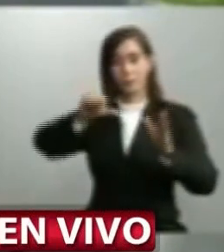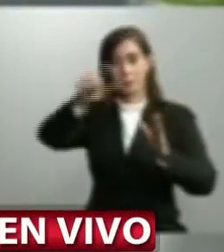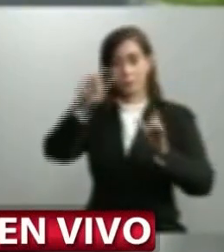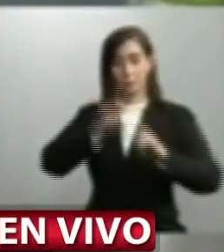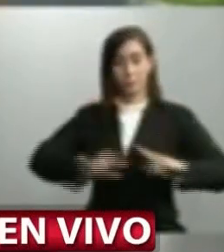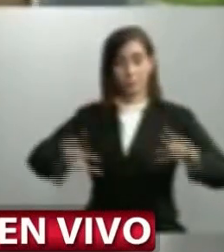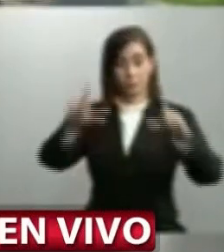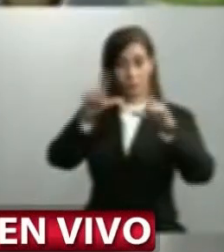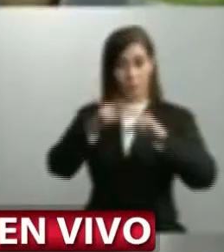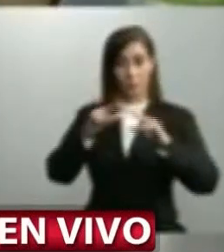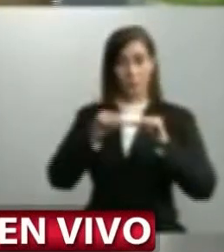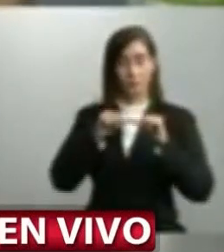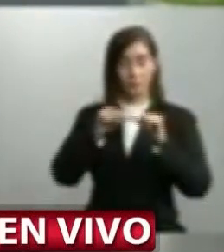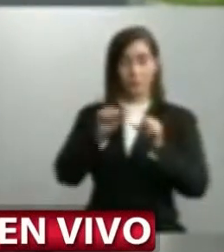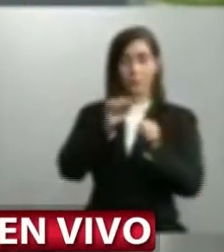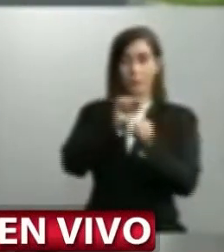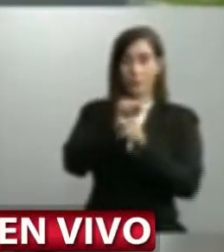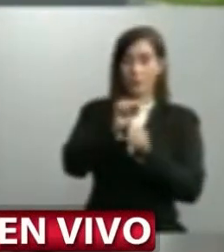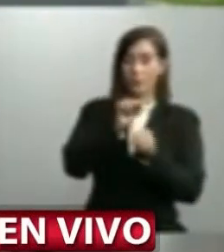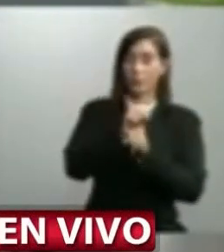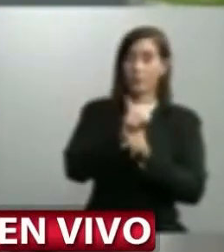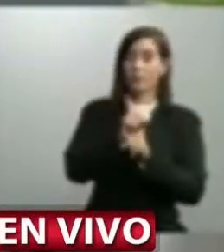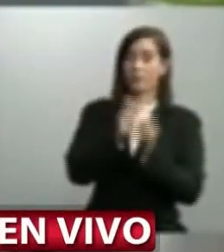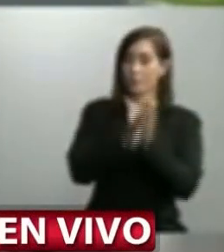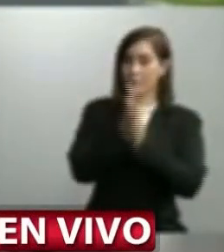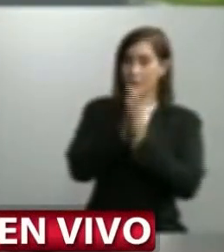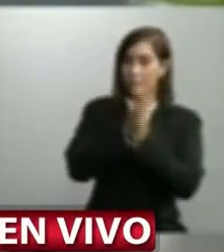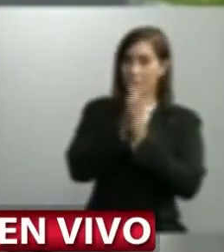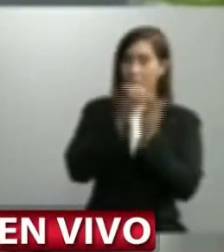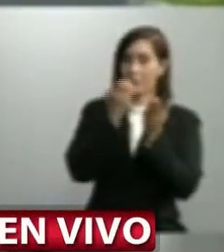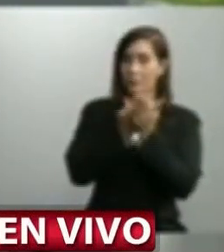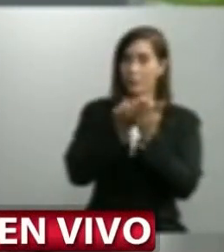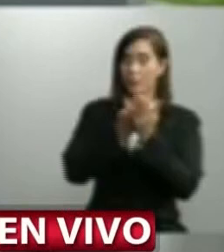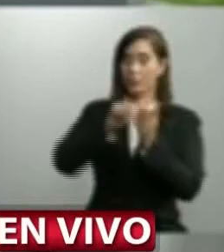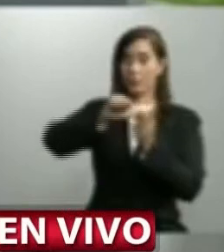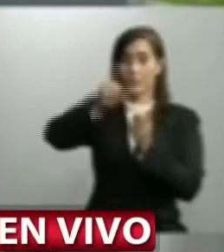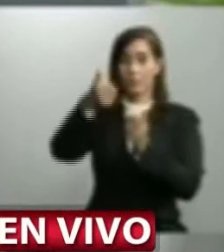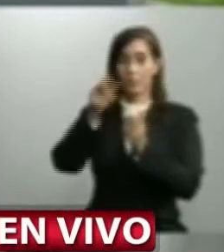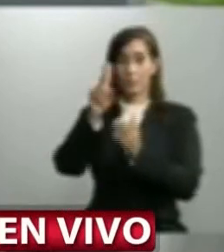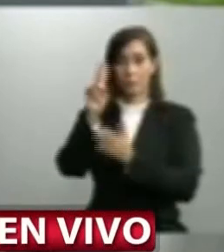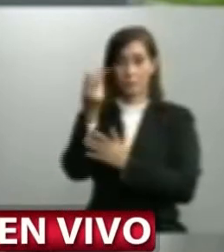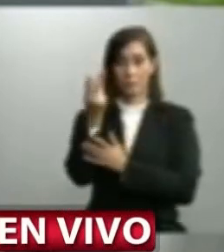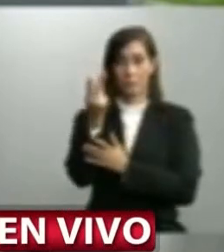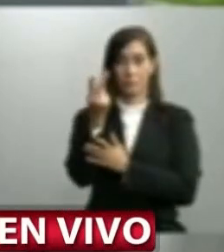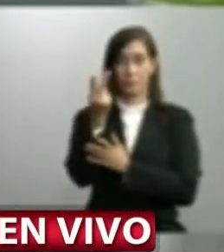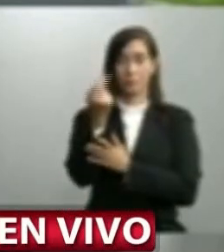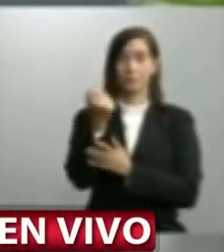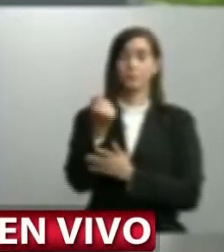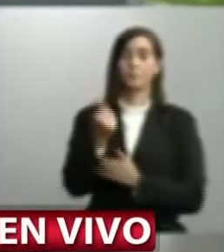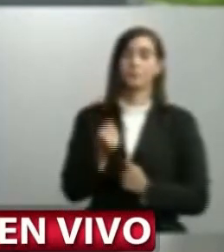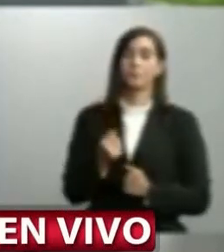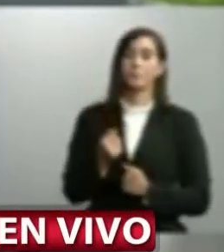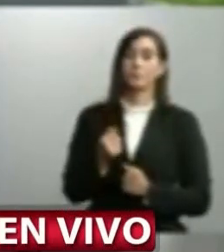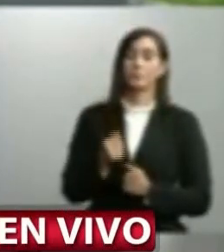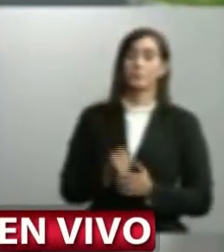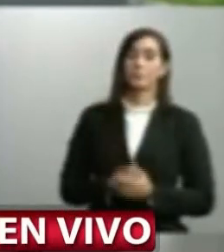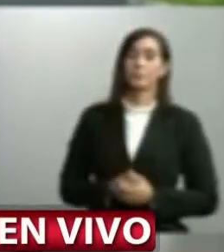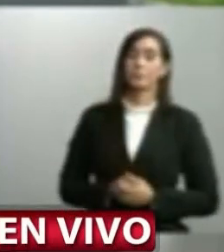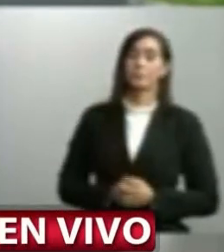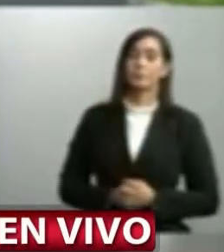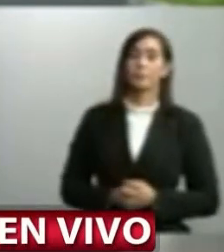por tanto, pudiéramos avanzar a la segunda fase de apertura y de escalamiento sin ningún